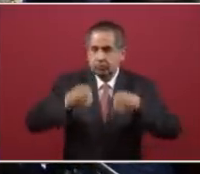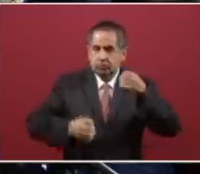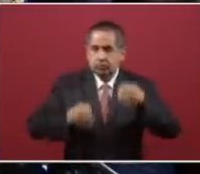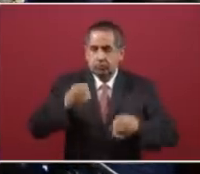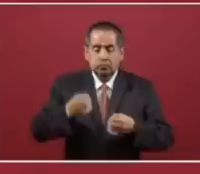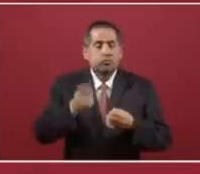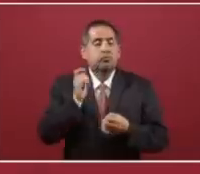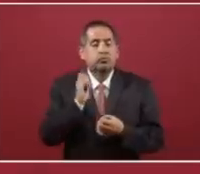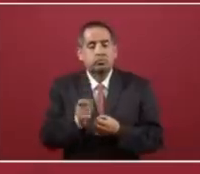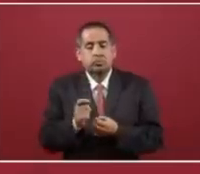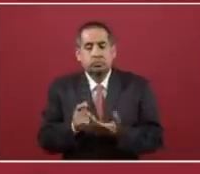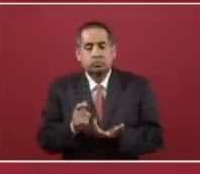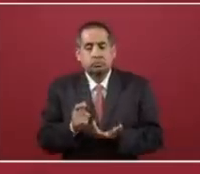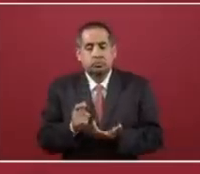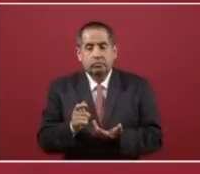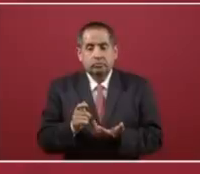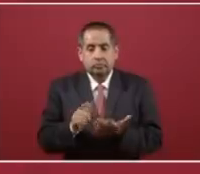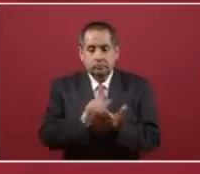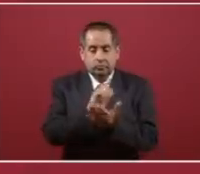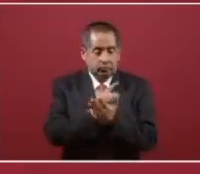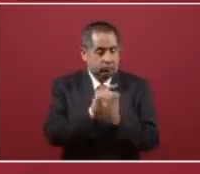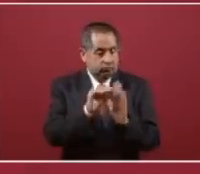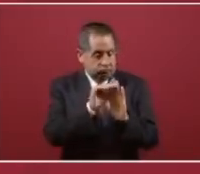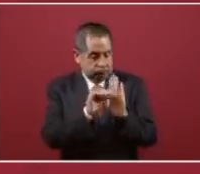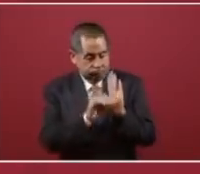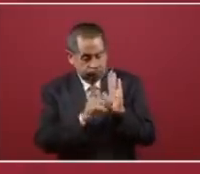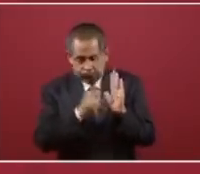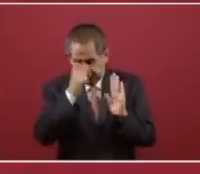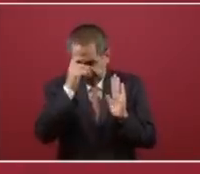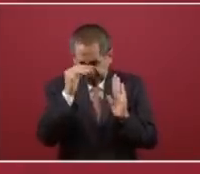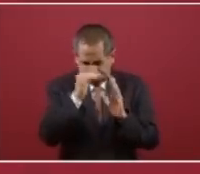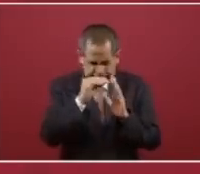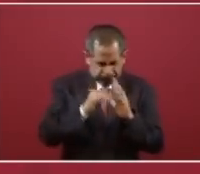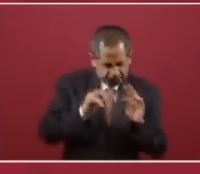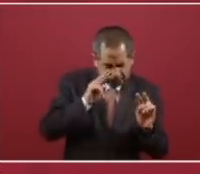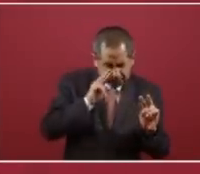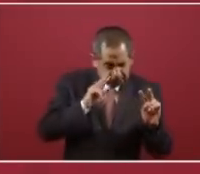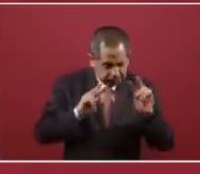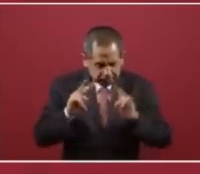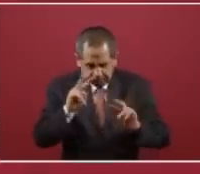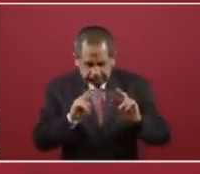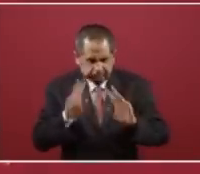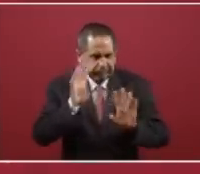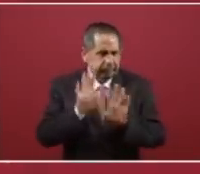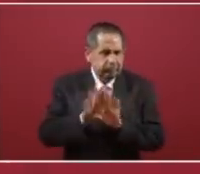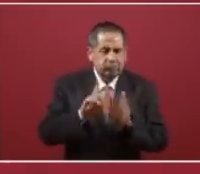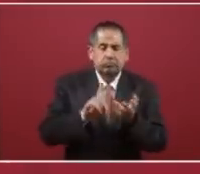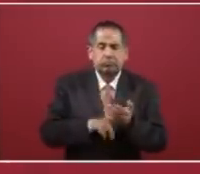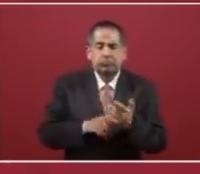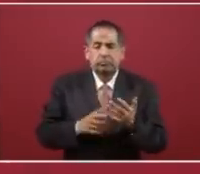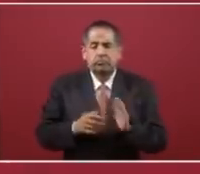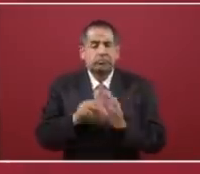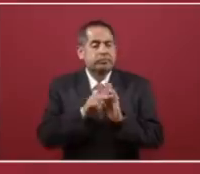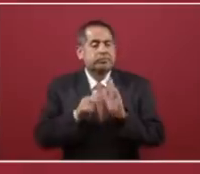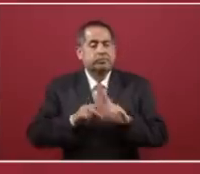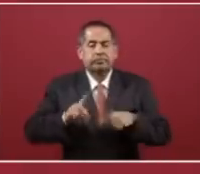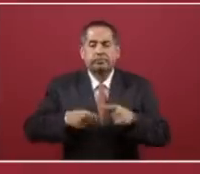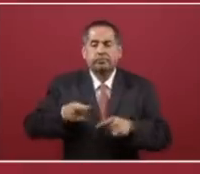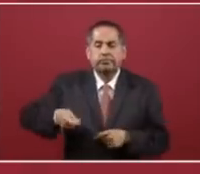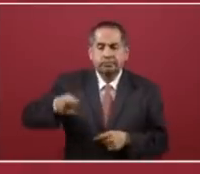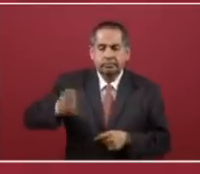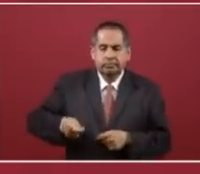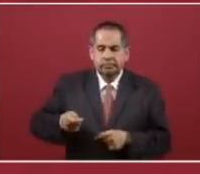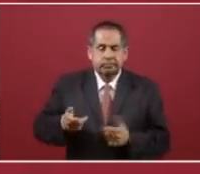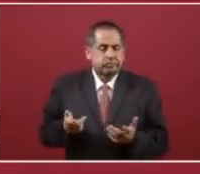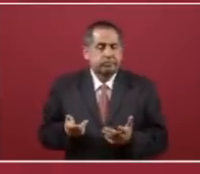creadores de normas también porque crean la norma cuando realizan una